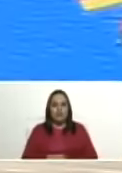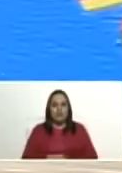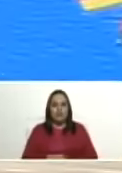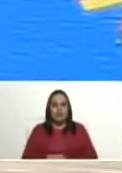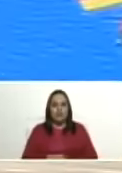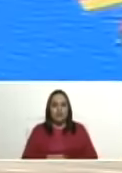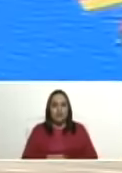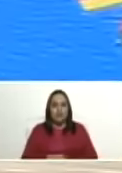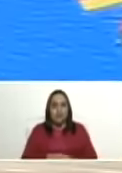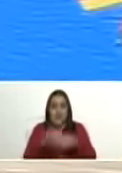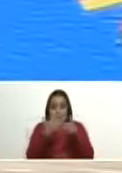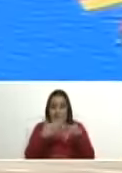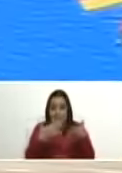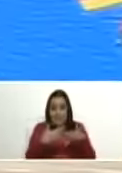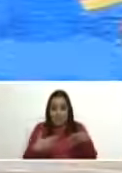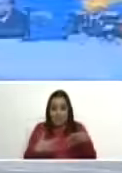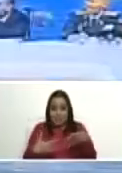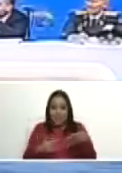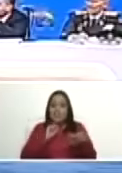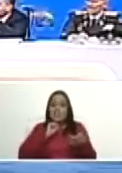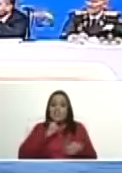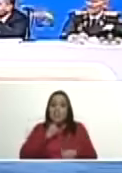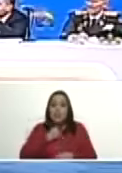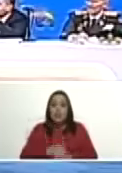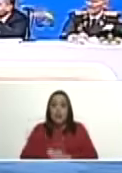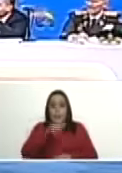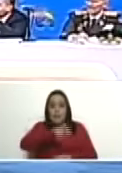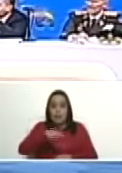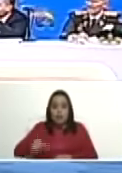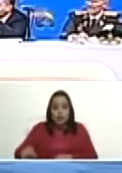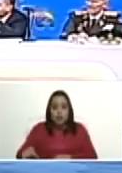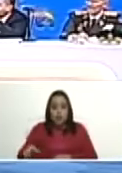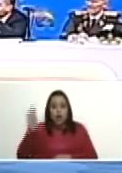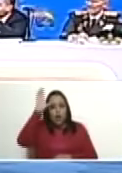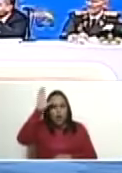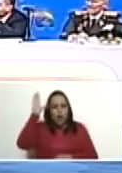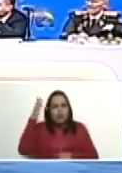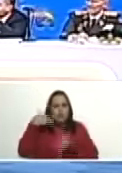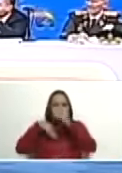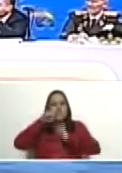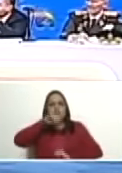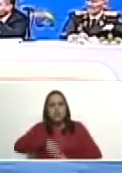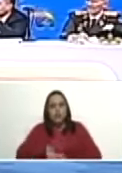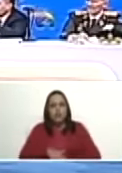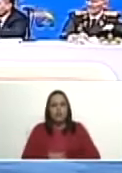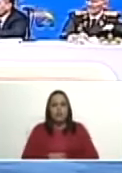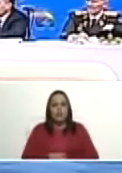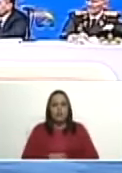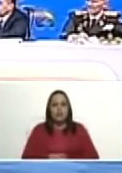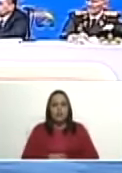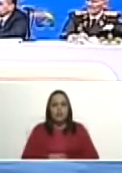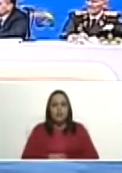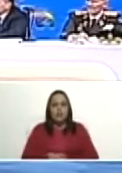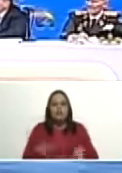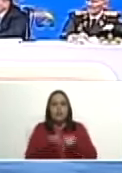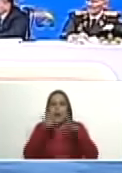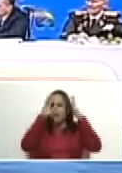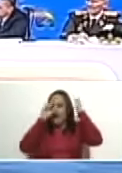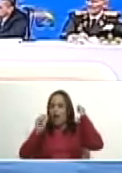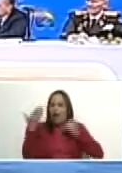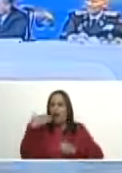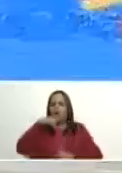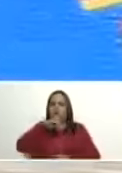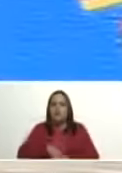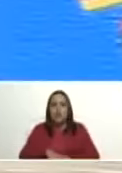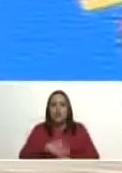documentos secretos de funcionarios, cónsules, llamados así eran los embajadores